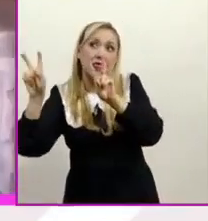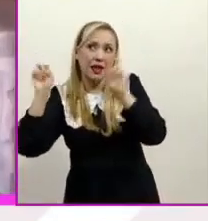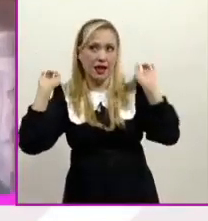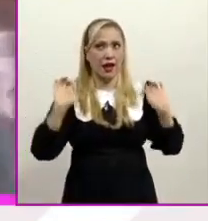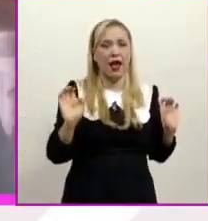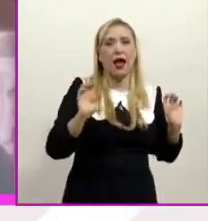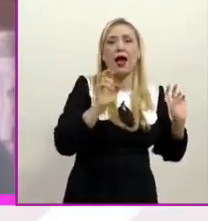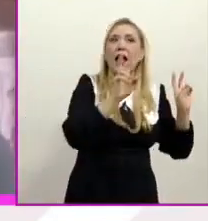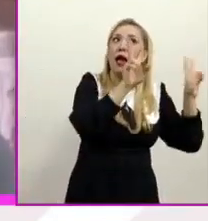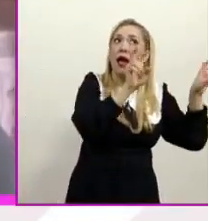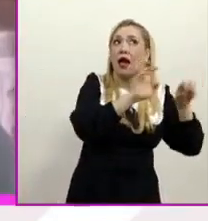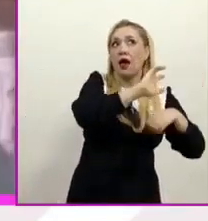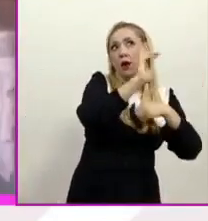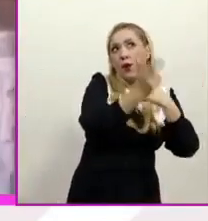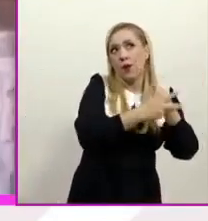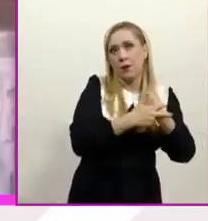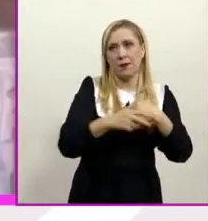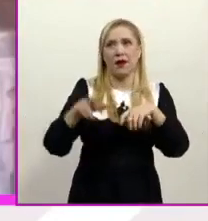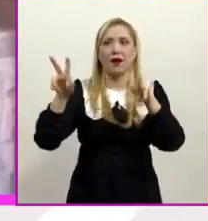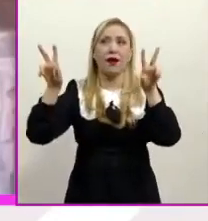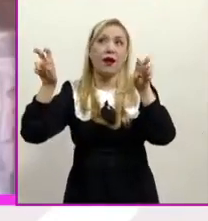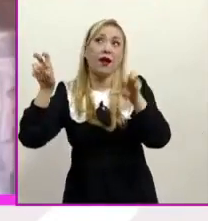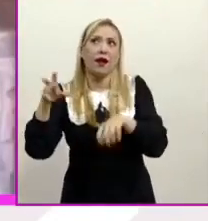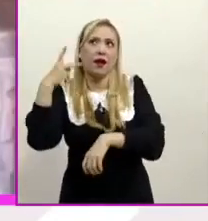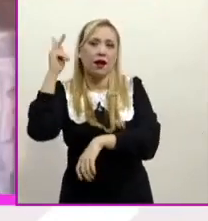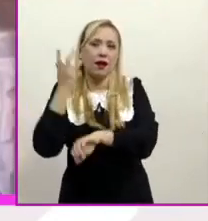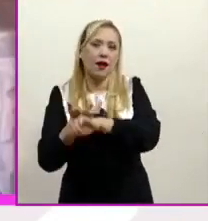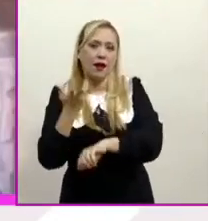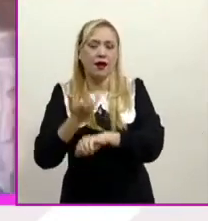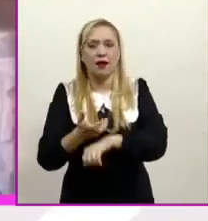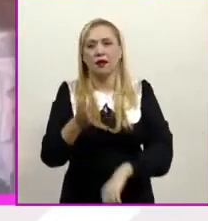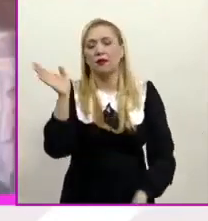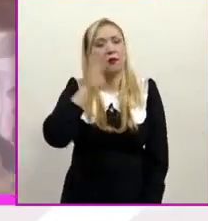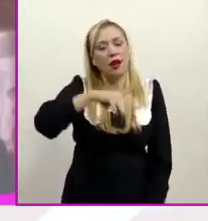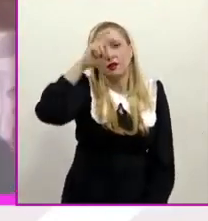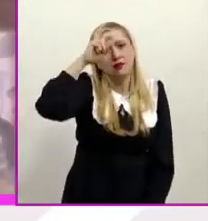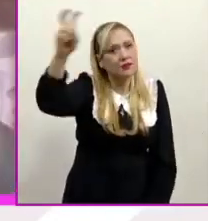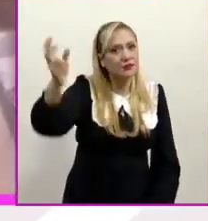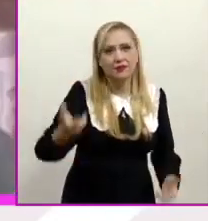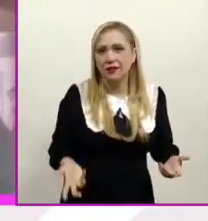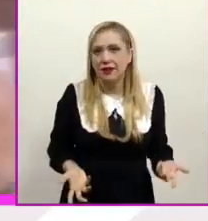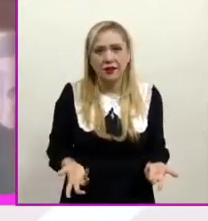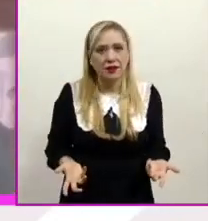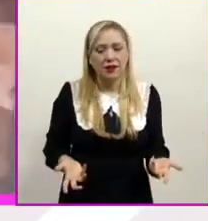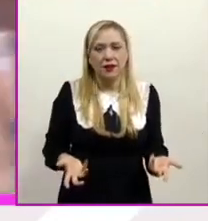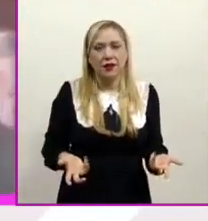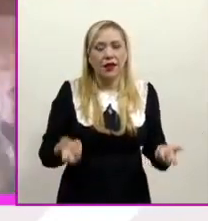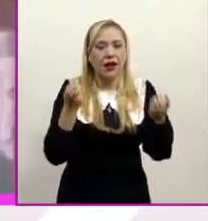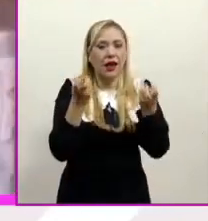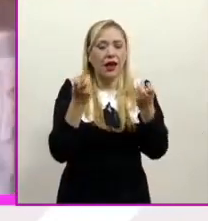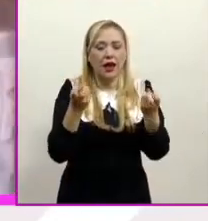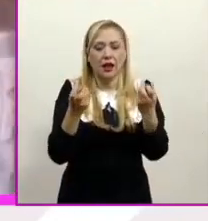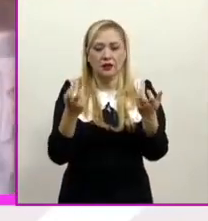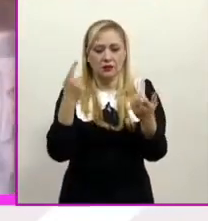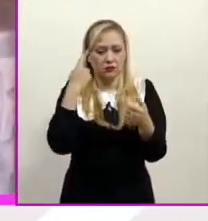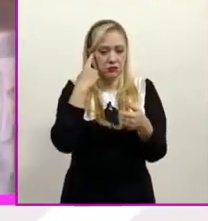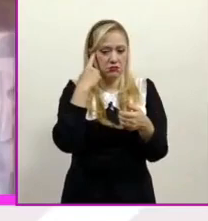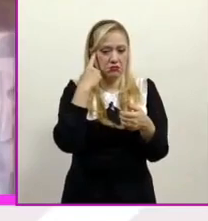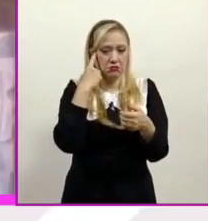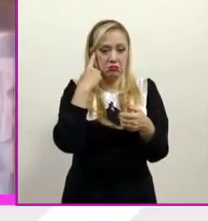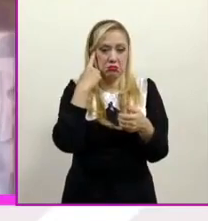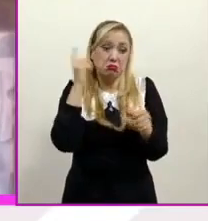del europeo, la fantasía que tenemos del gringo. Y entonces empezamos a hacer estos sesgos inconscientes que